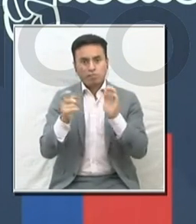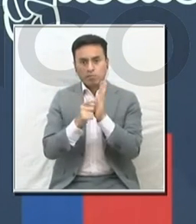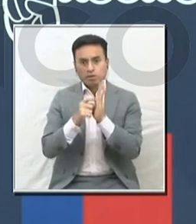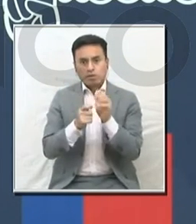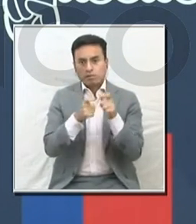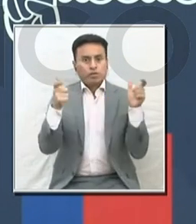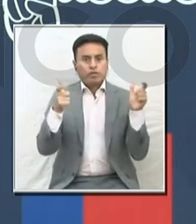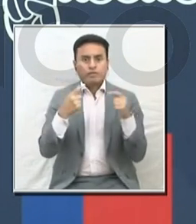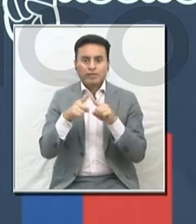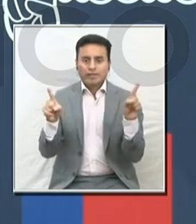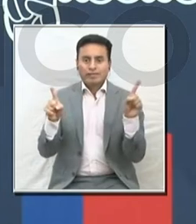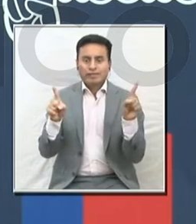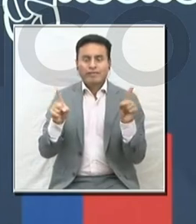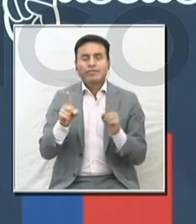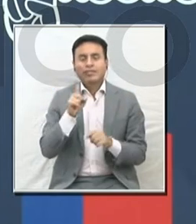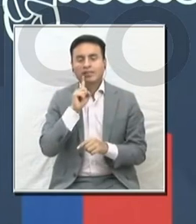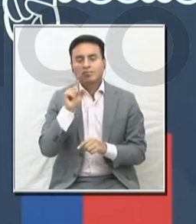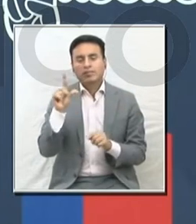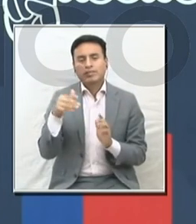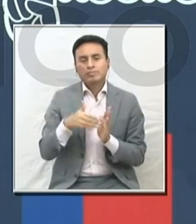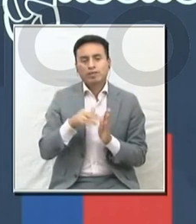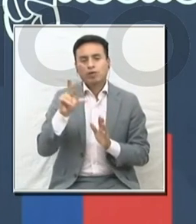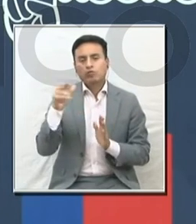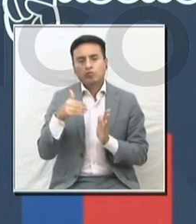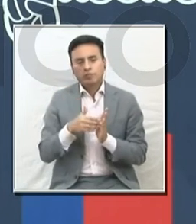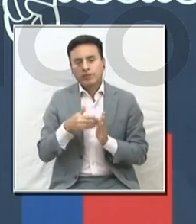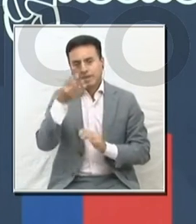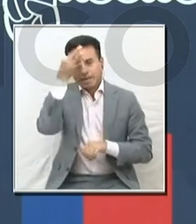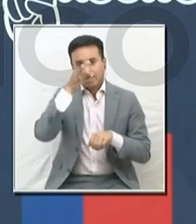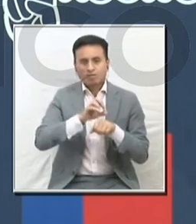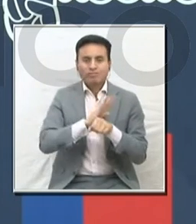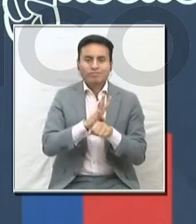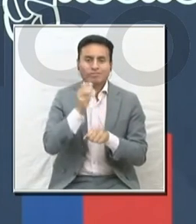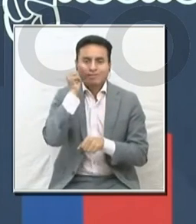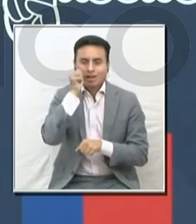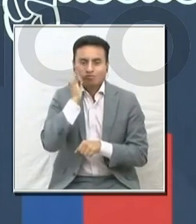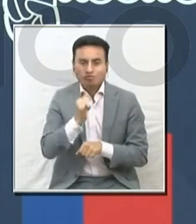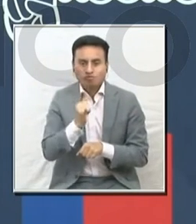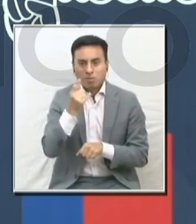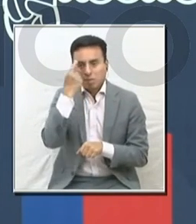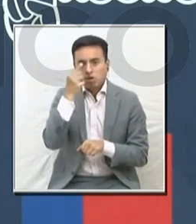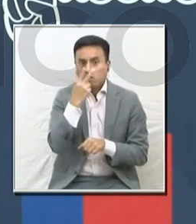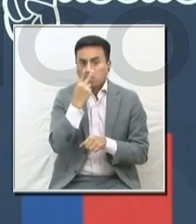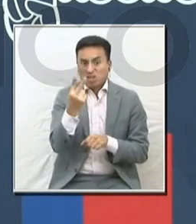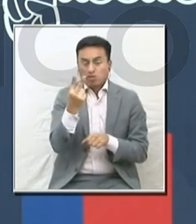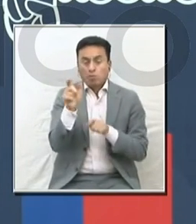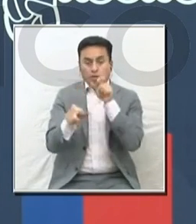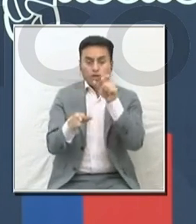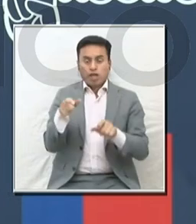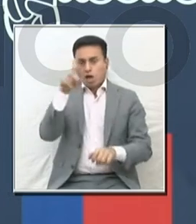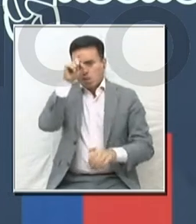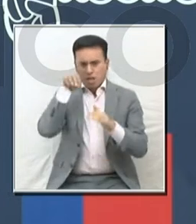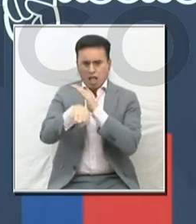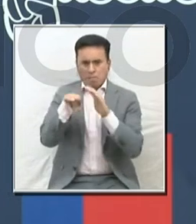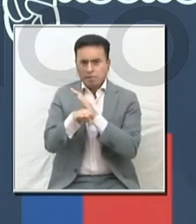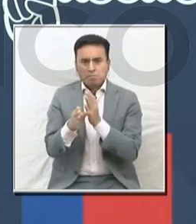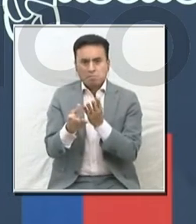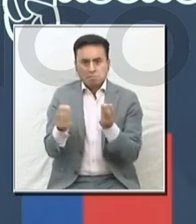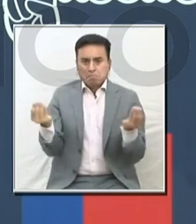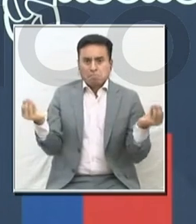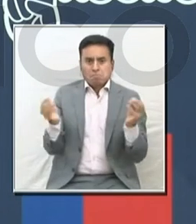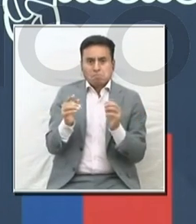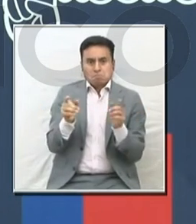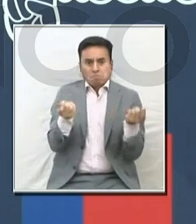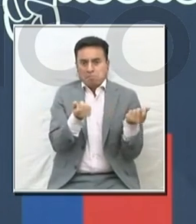que los casos, ¿sí? O sea, tenemos 7.000, 8.000 casos diarios, pero no hemos visto un número de personas hospitalizadas de una